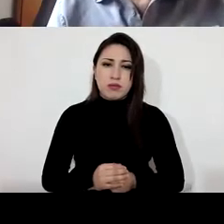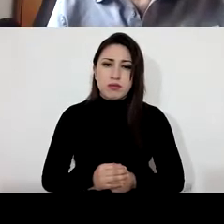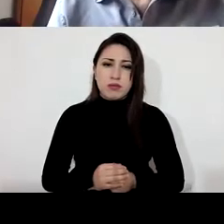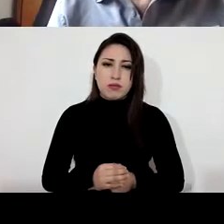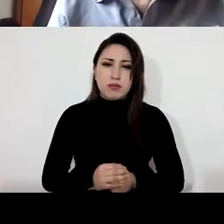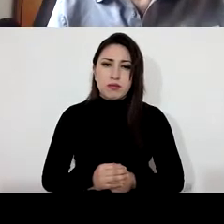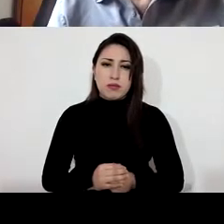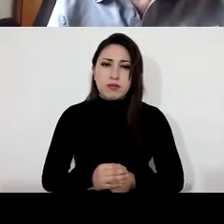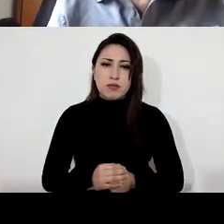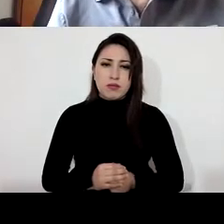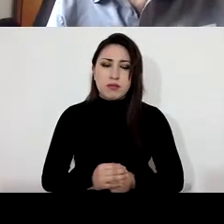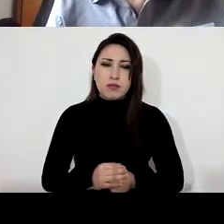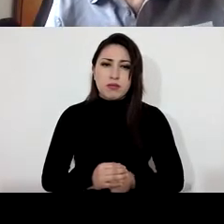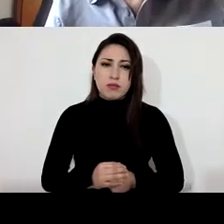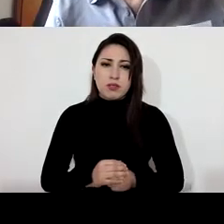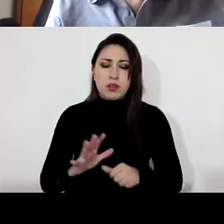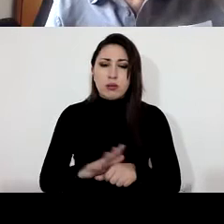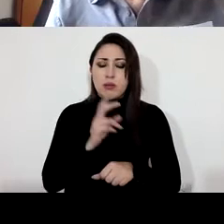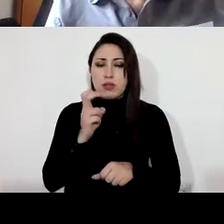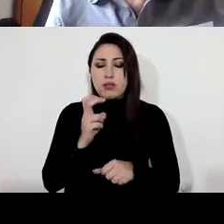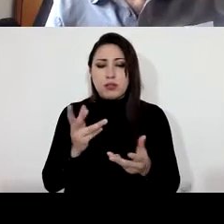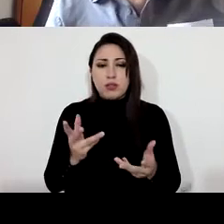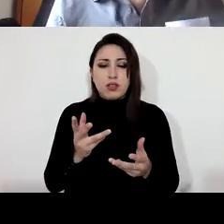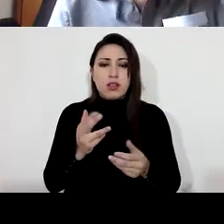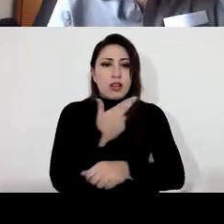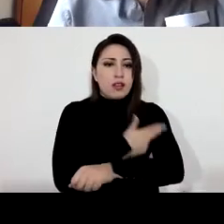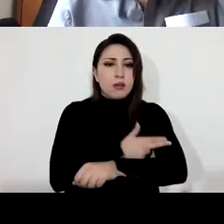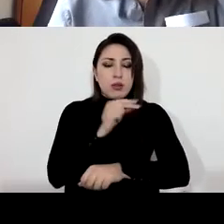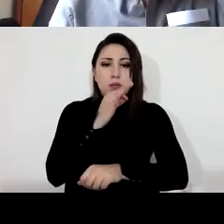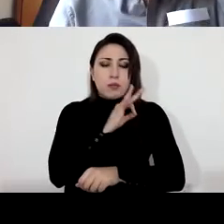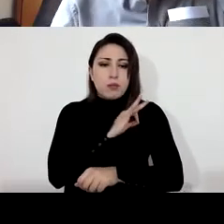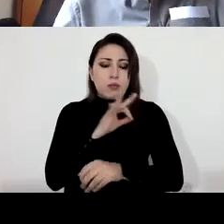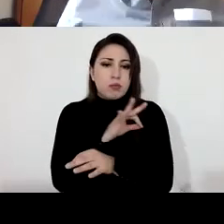apego a la legislación local. Muchas gracias.